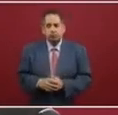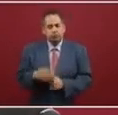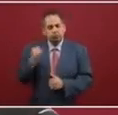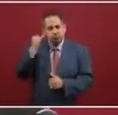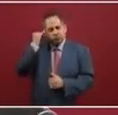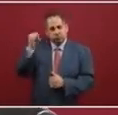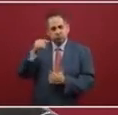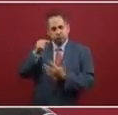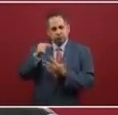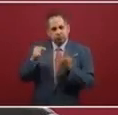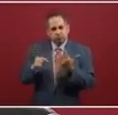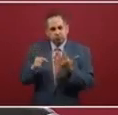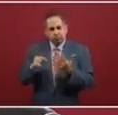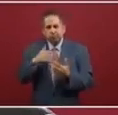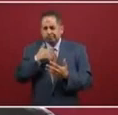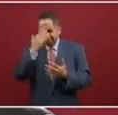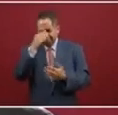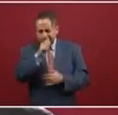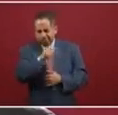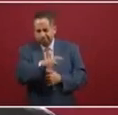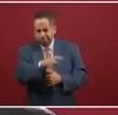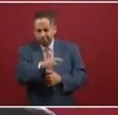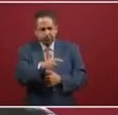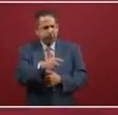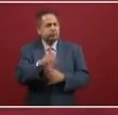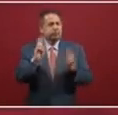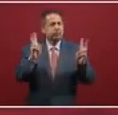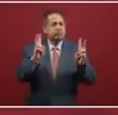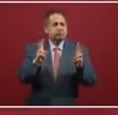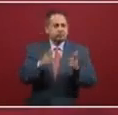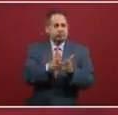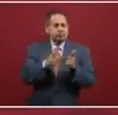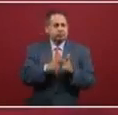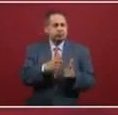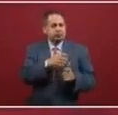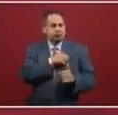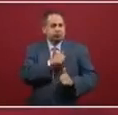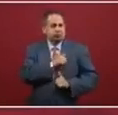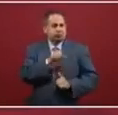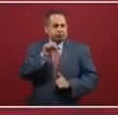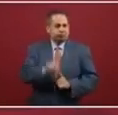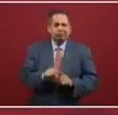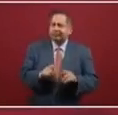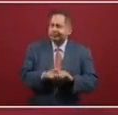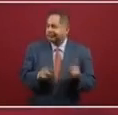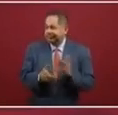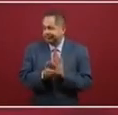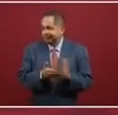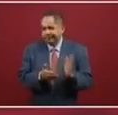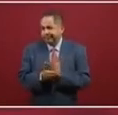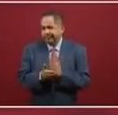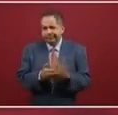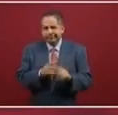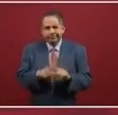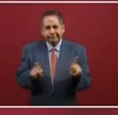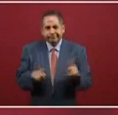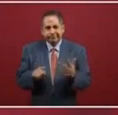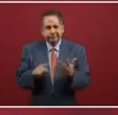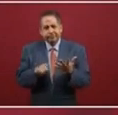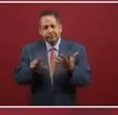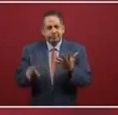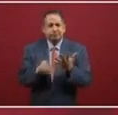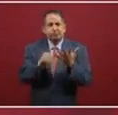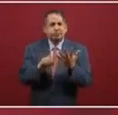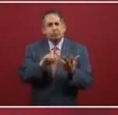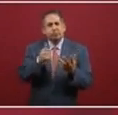estrategia que la conozco, la que tú dices del Comando Sur, porque eso es otra cosa. Eso simple y llanamente es otra visión